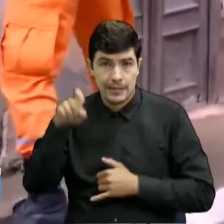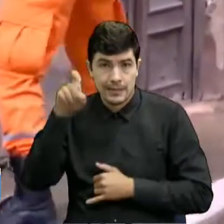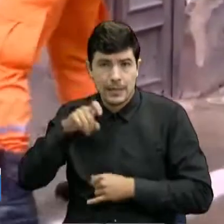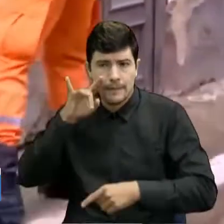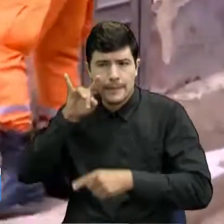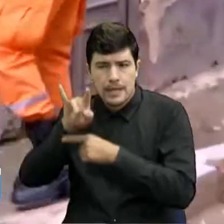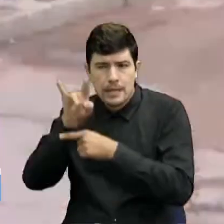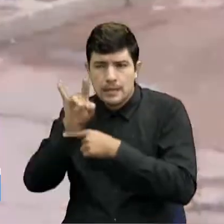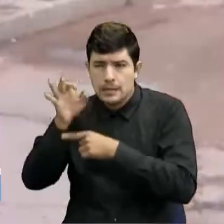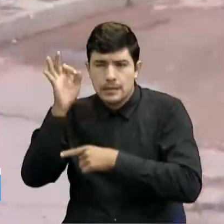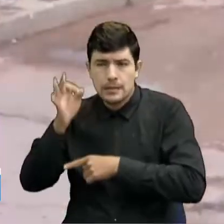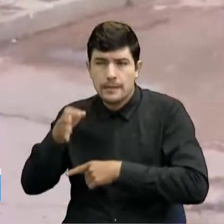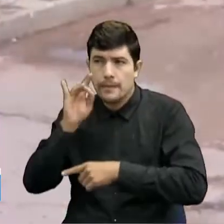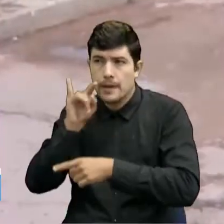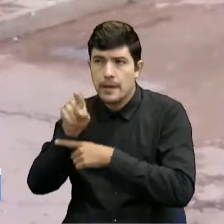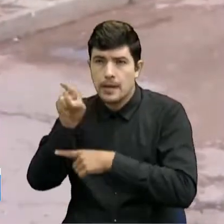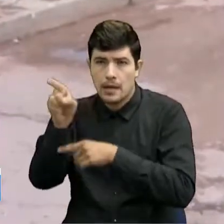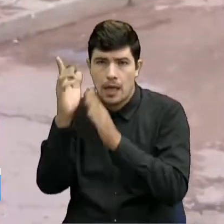continua.